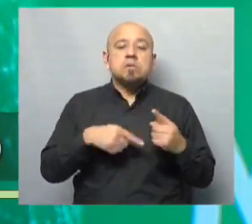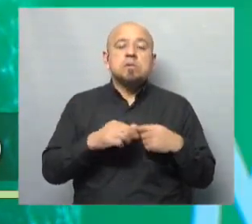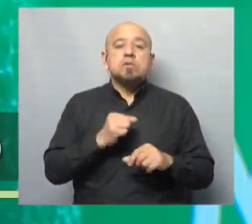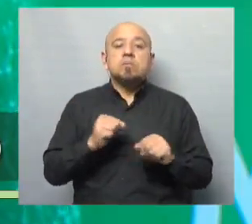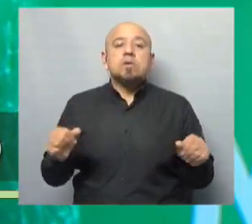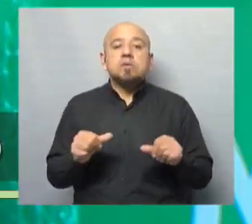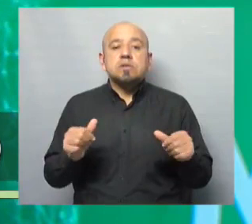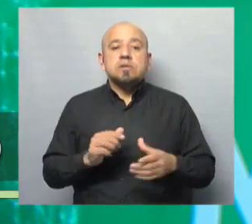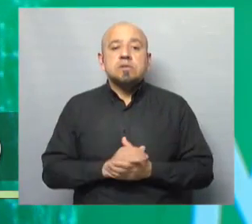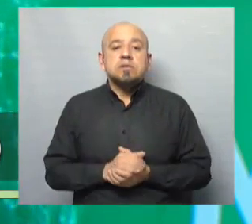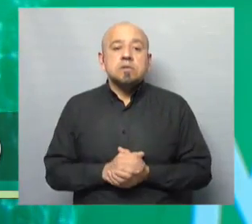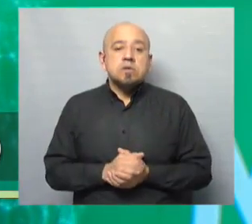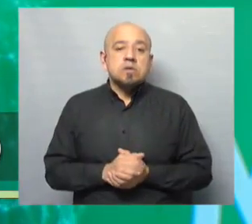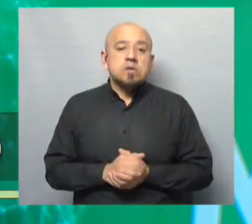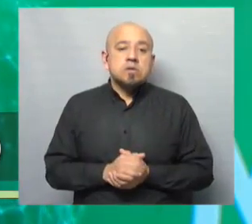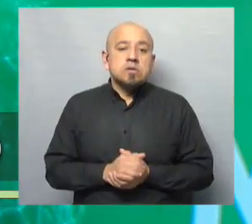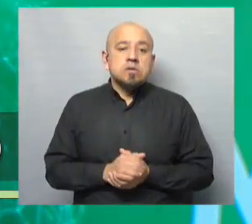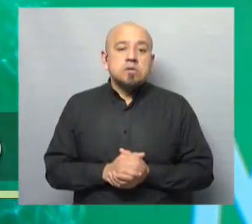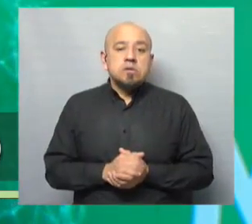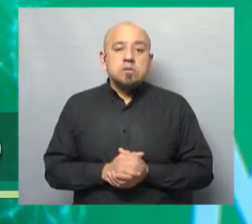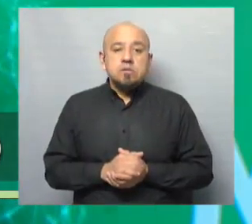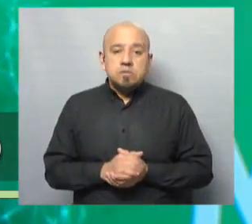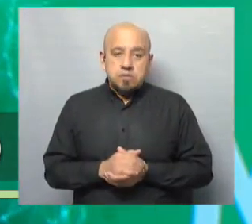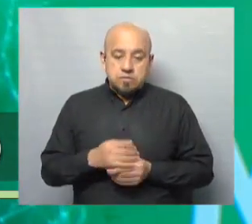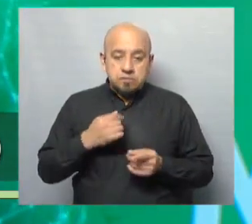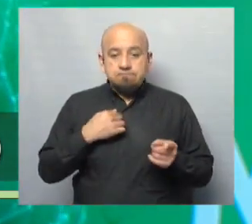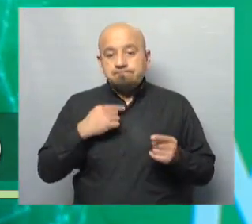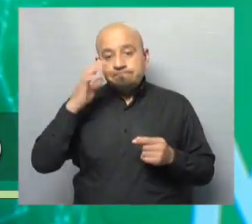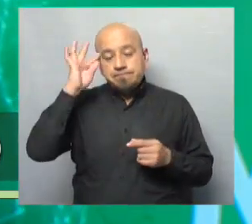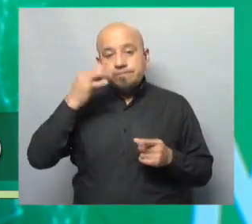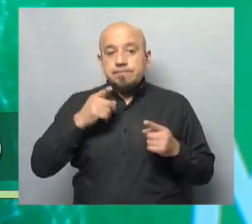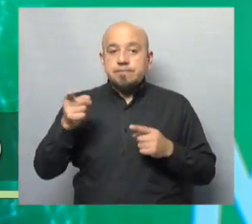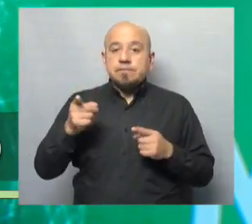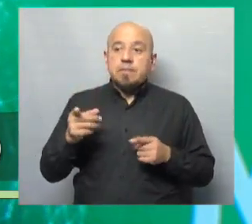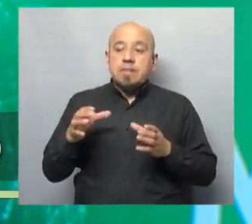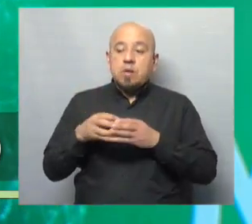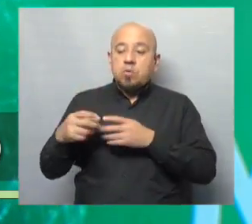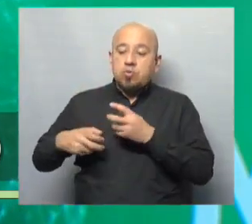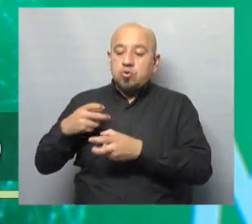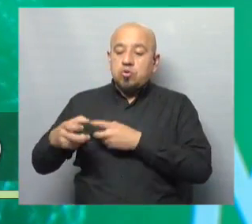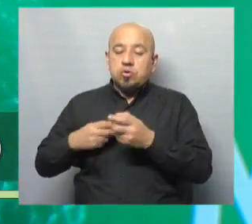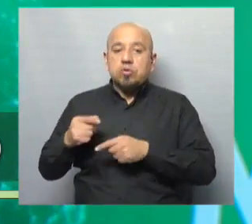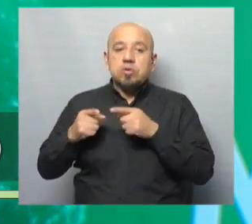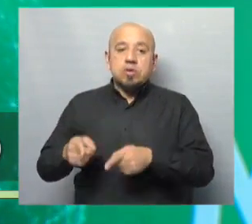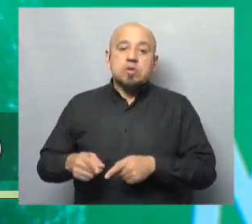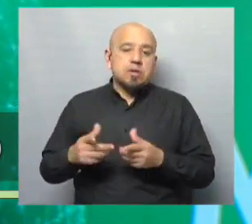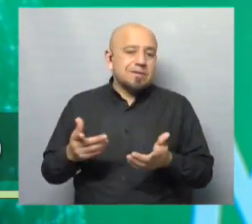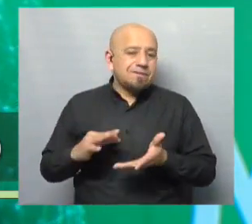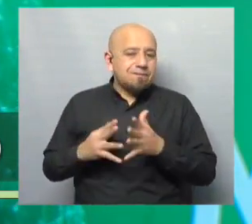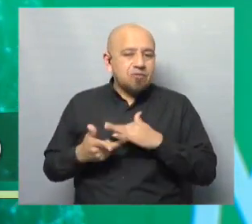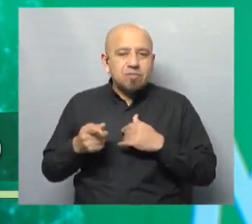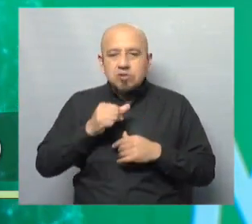tomar y yo creo que tenemos que hacerle entender a la coalición del gobierno de que este no es el camino